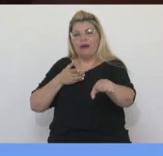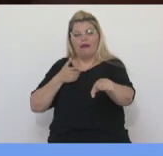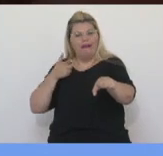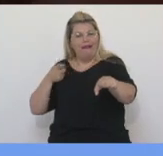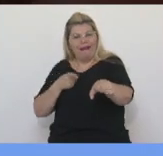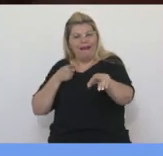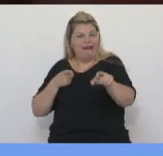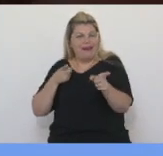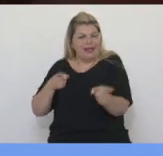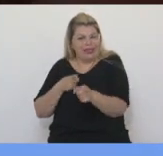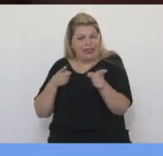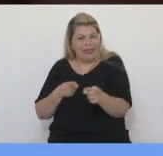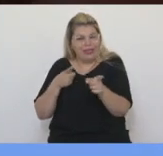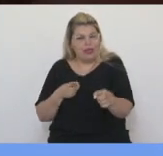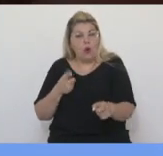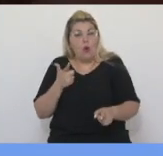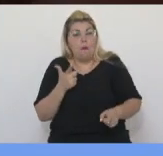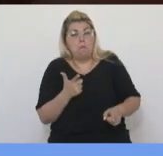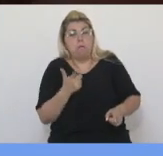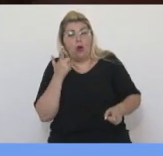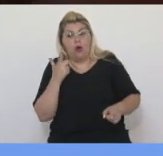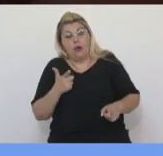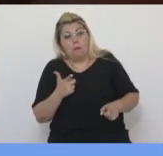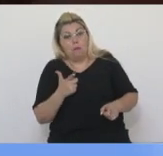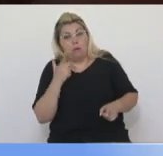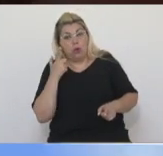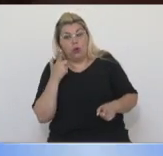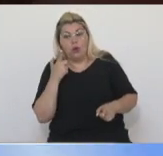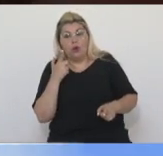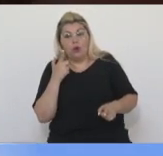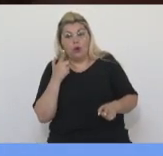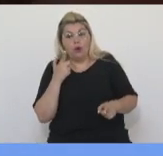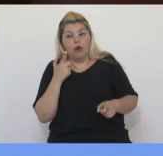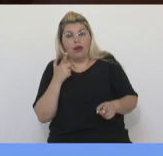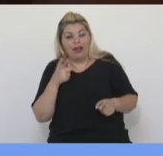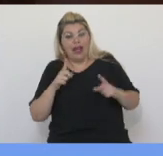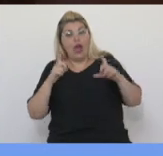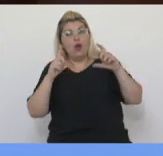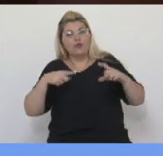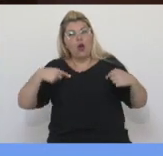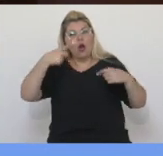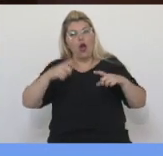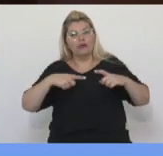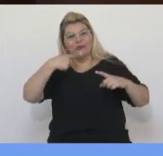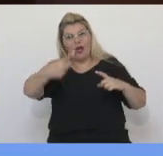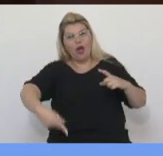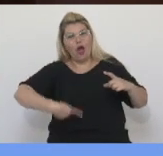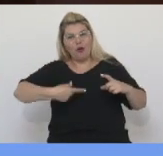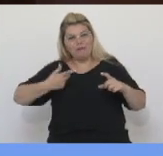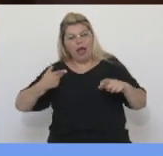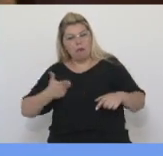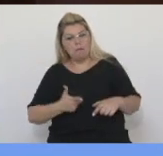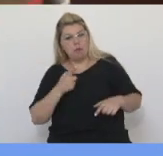tirado un tiro de pistola de arma de fuego a una goma del camión para poderlo secuestrar porque